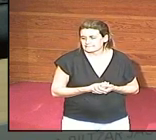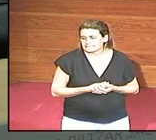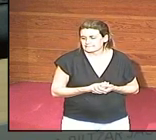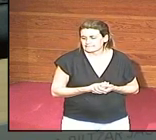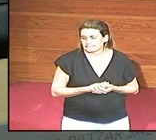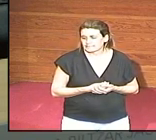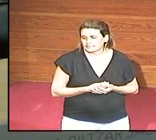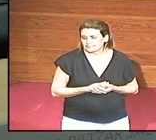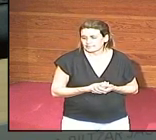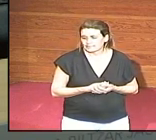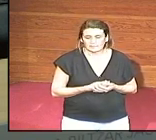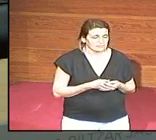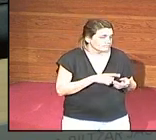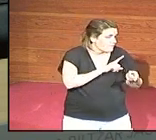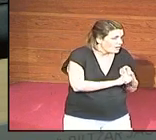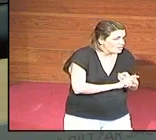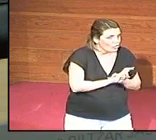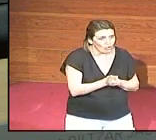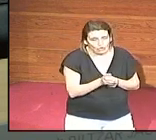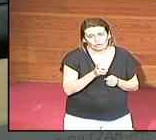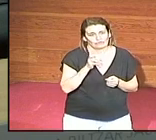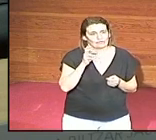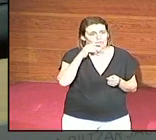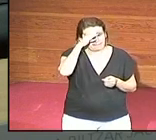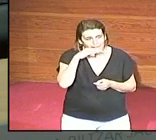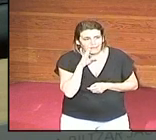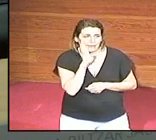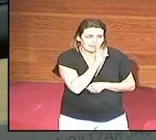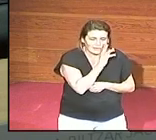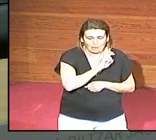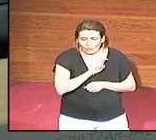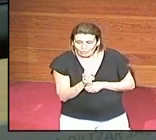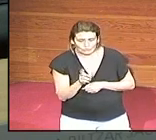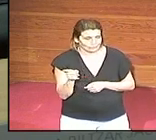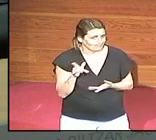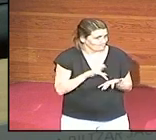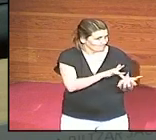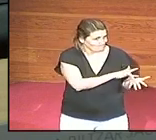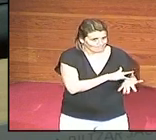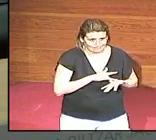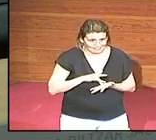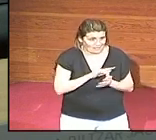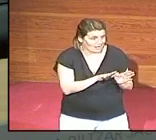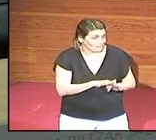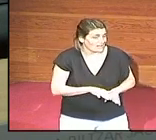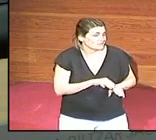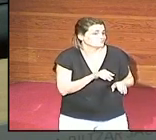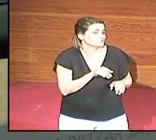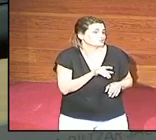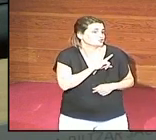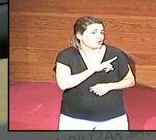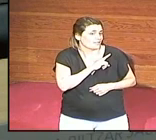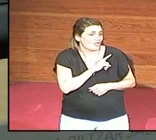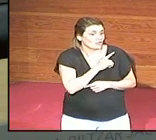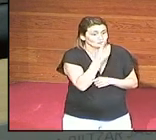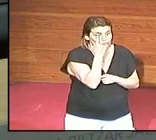Otra de las esposas, otro de los padres, otra de las madres. Al final, los soldados no son una extensión de la